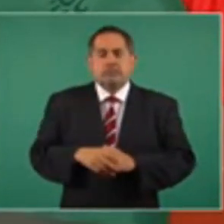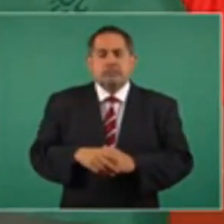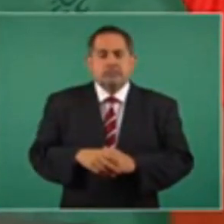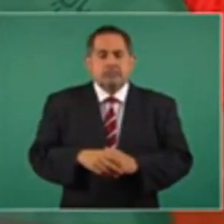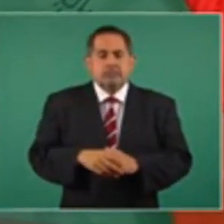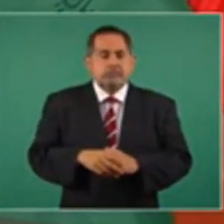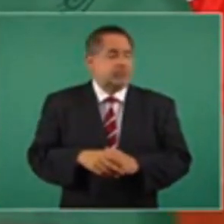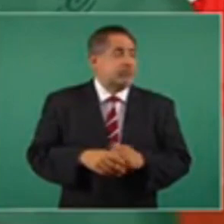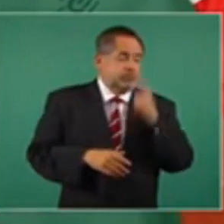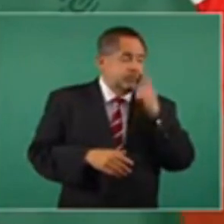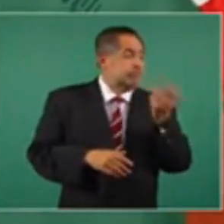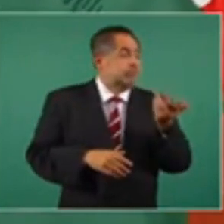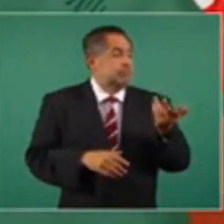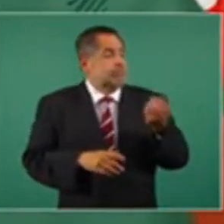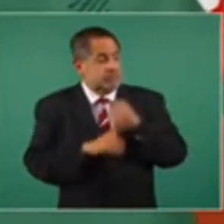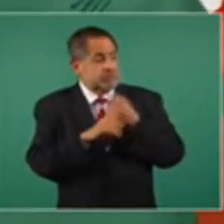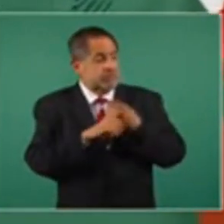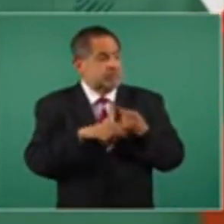dennos,